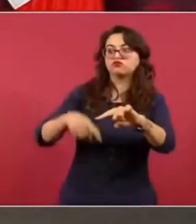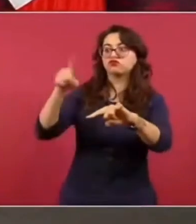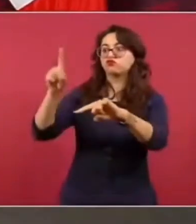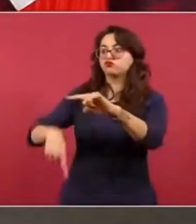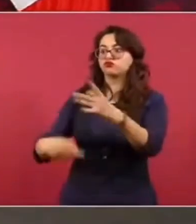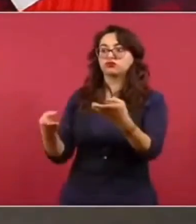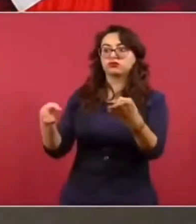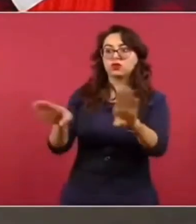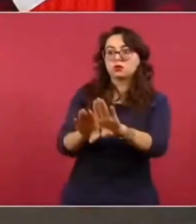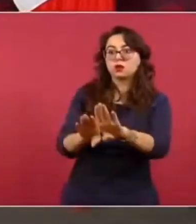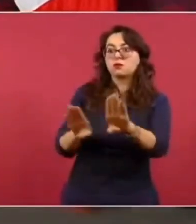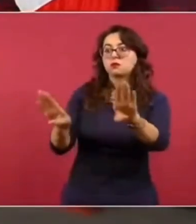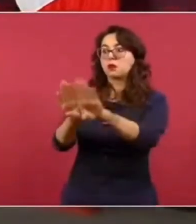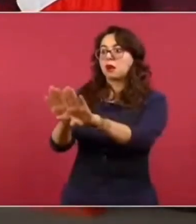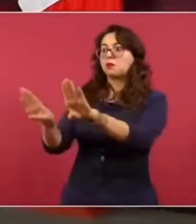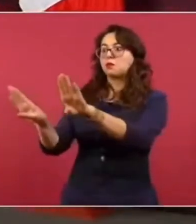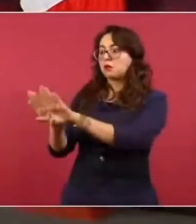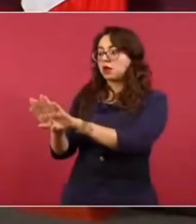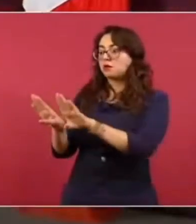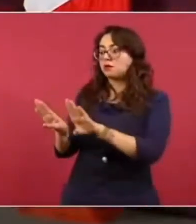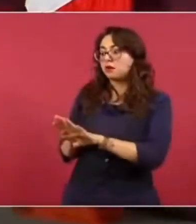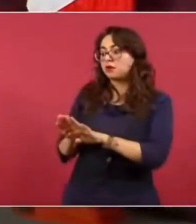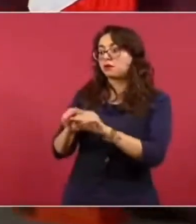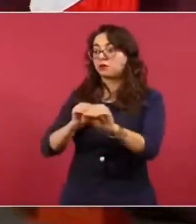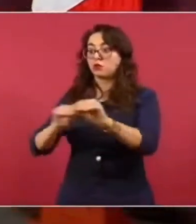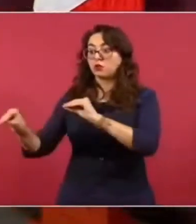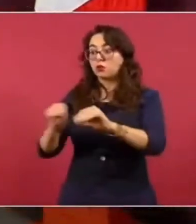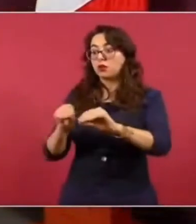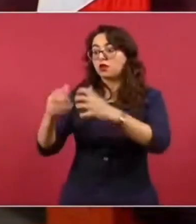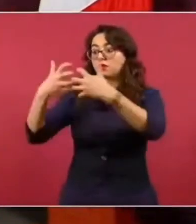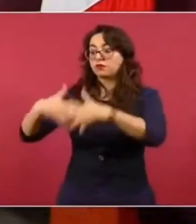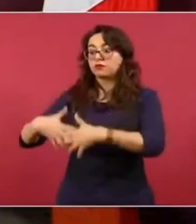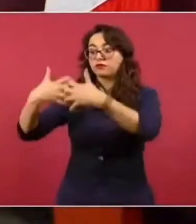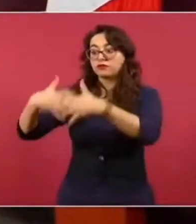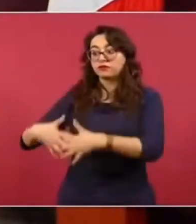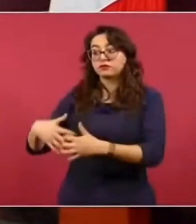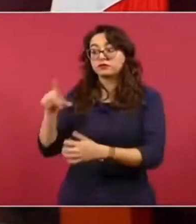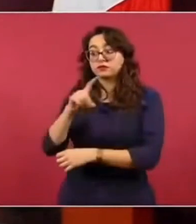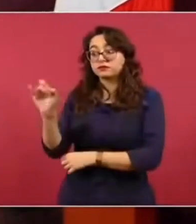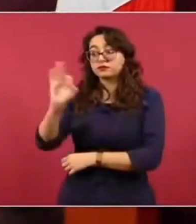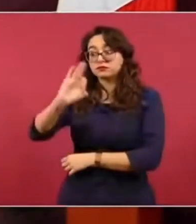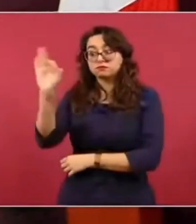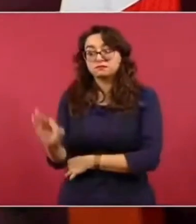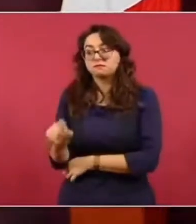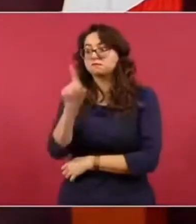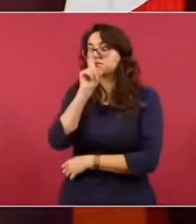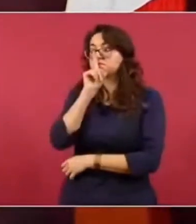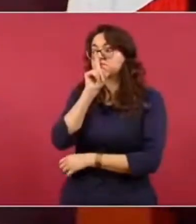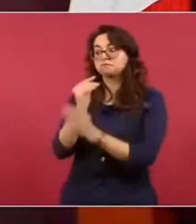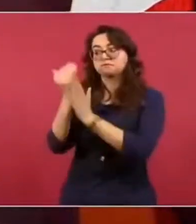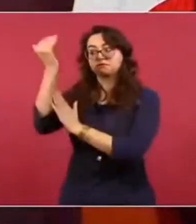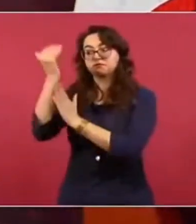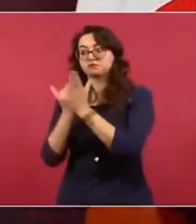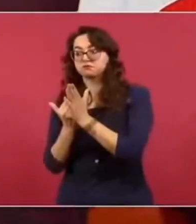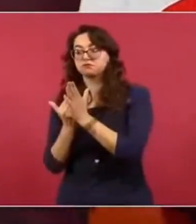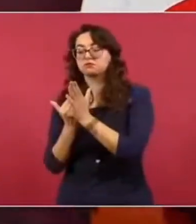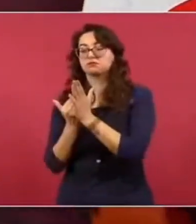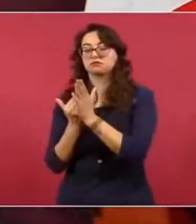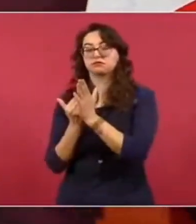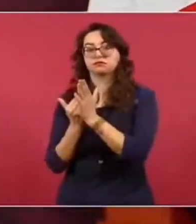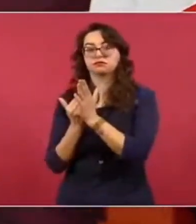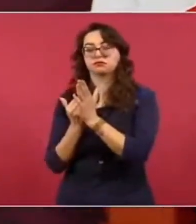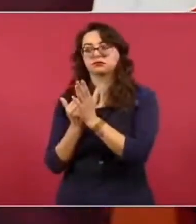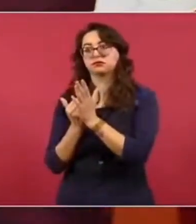Federal de Electricidad que operaran a toda su capacidad. Por ejemplo, el caso de las